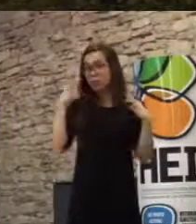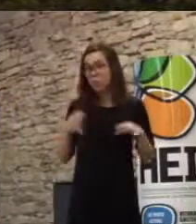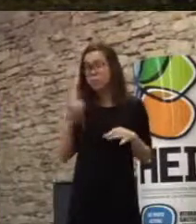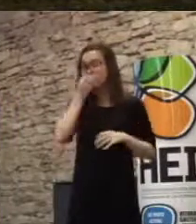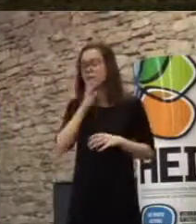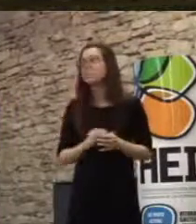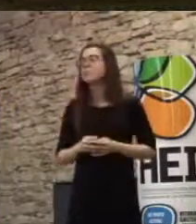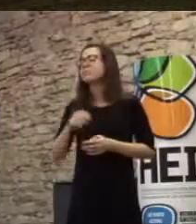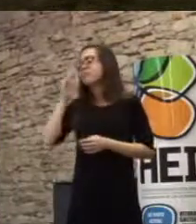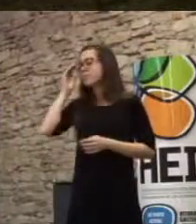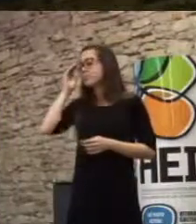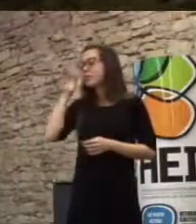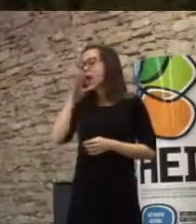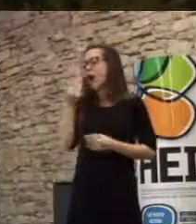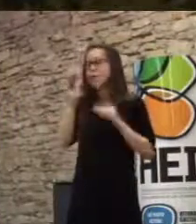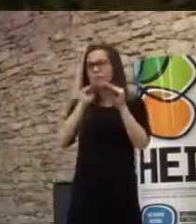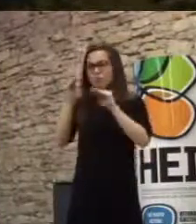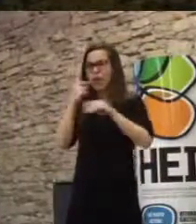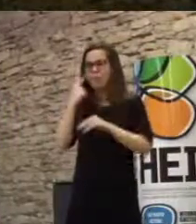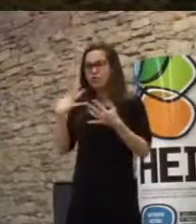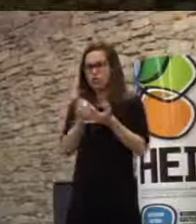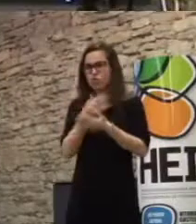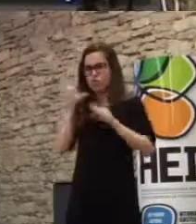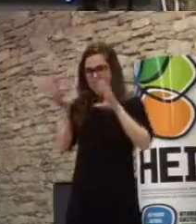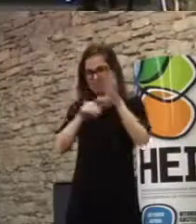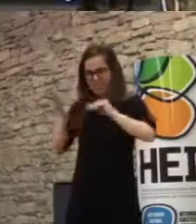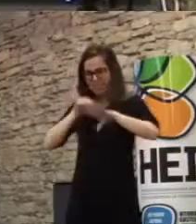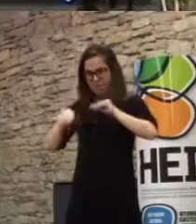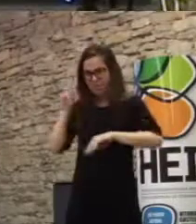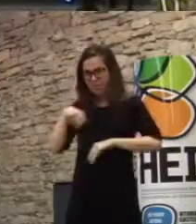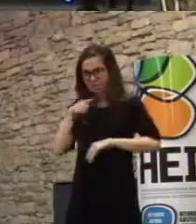vamos a hacer una rueda de preguntas hasta aquí hemos entendido todos los preguntas